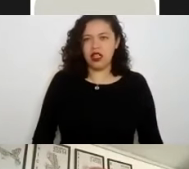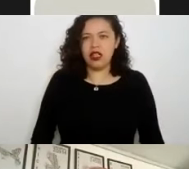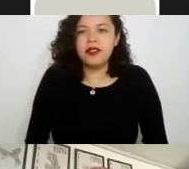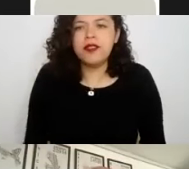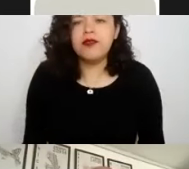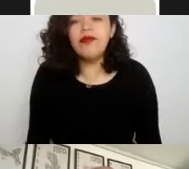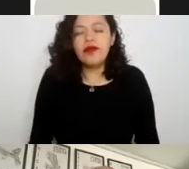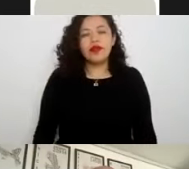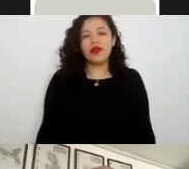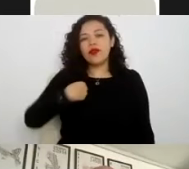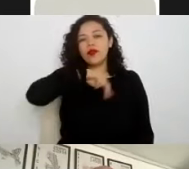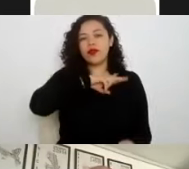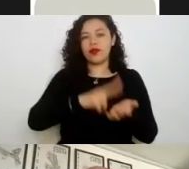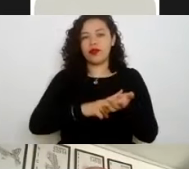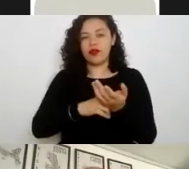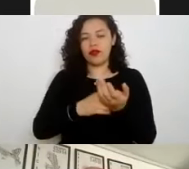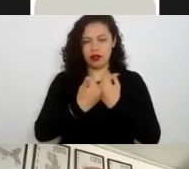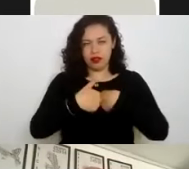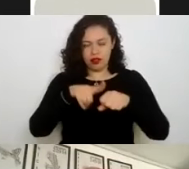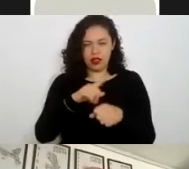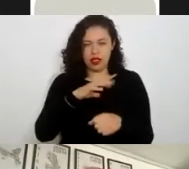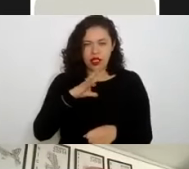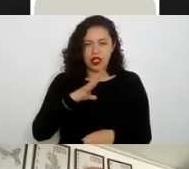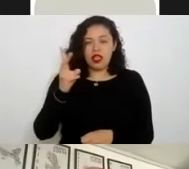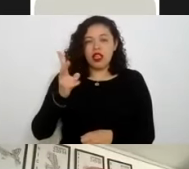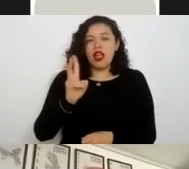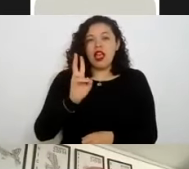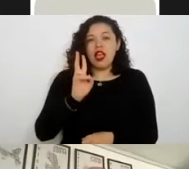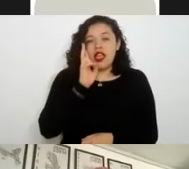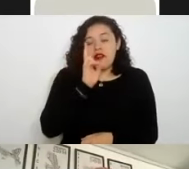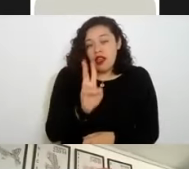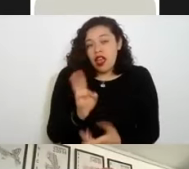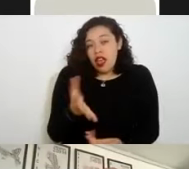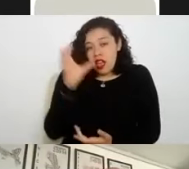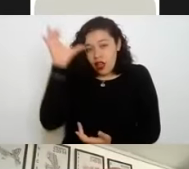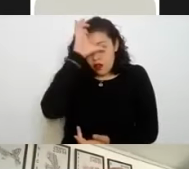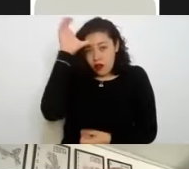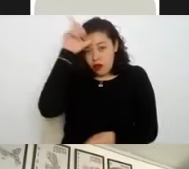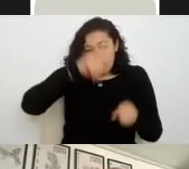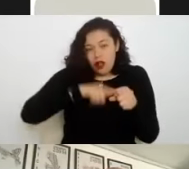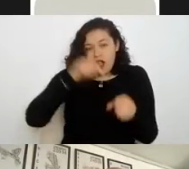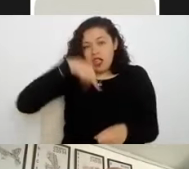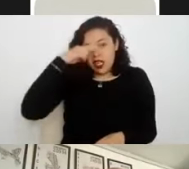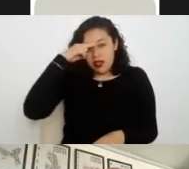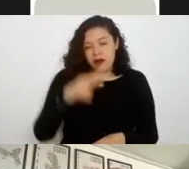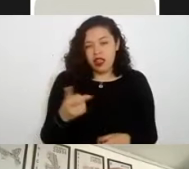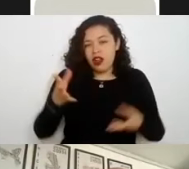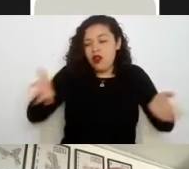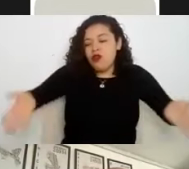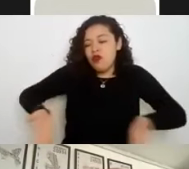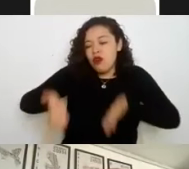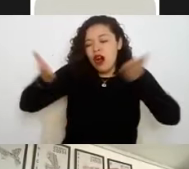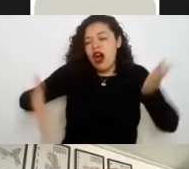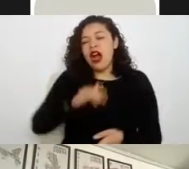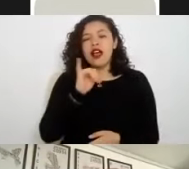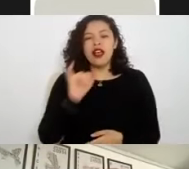valor social. Y eso me di cuenta que, tristemente, la cultura del mexicano así es como nos las fomentan. ¿Qué